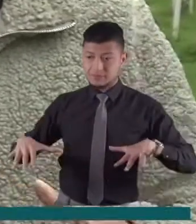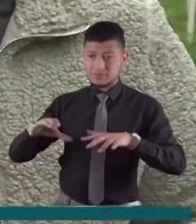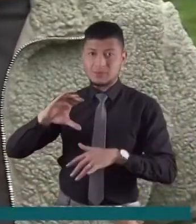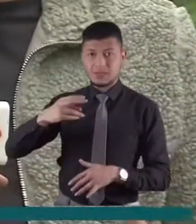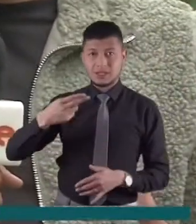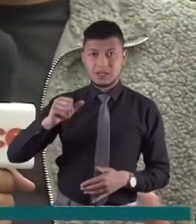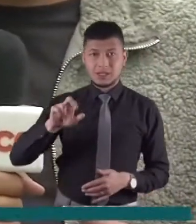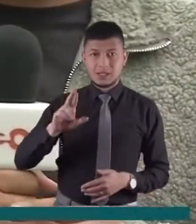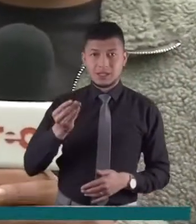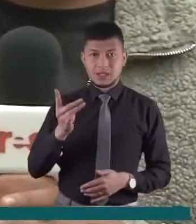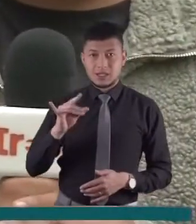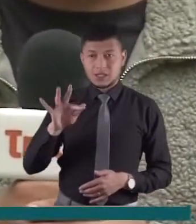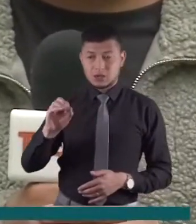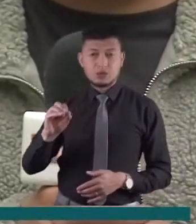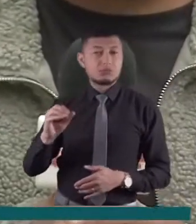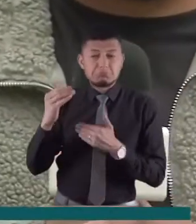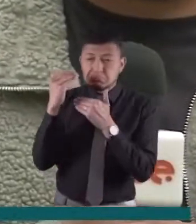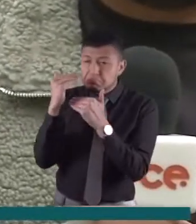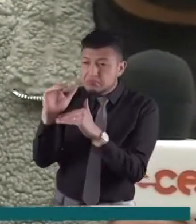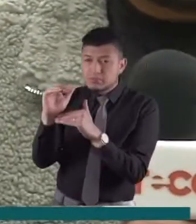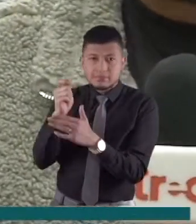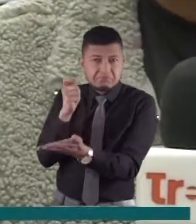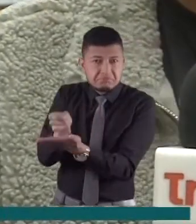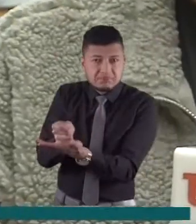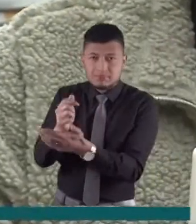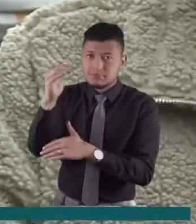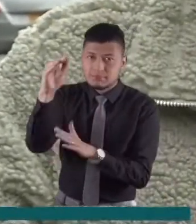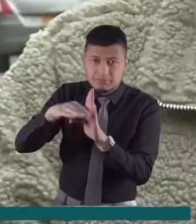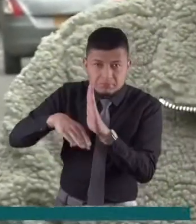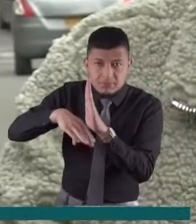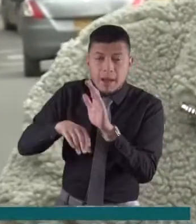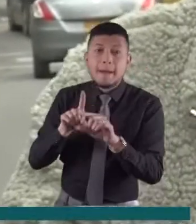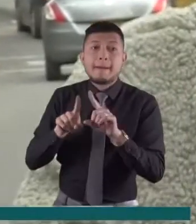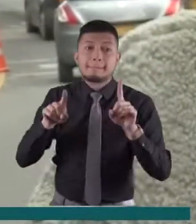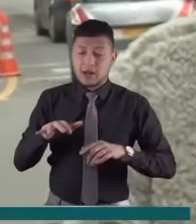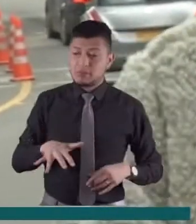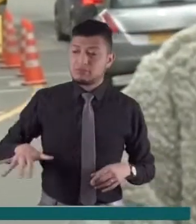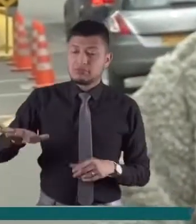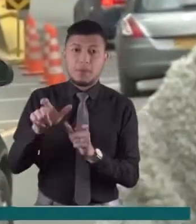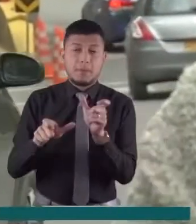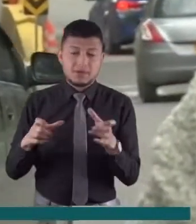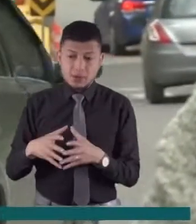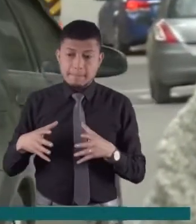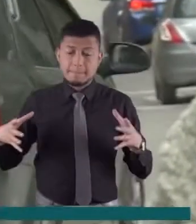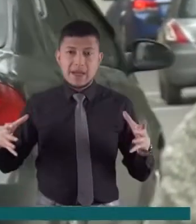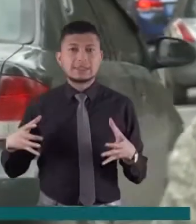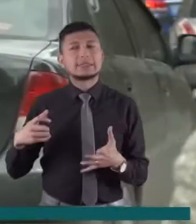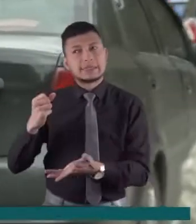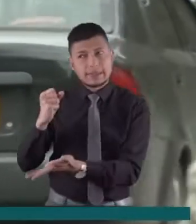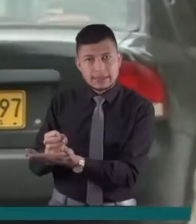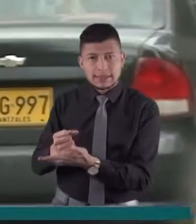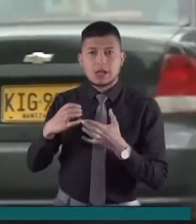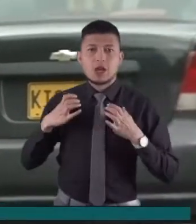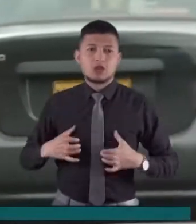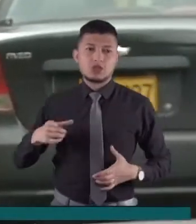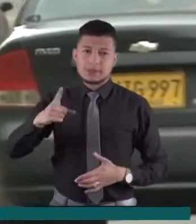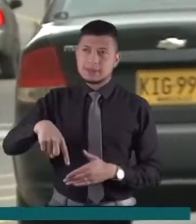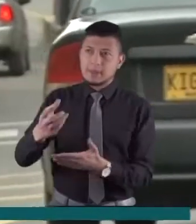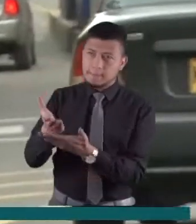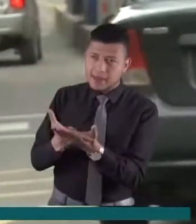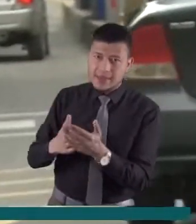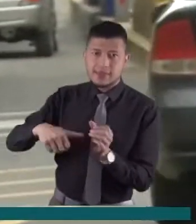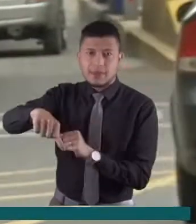tienen el beneficio de pagar la tarifa mínima del peaje el crecimiento de este sector y la nueva población obliga a que estos ciudadanos